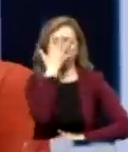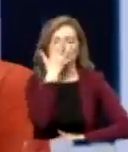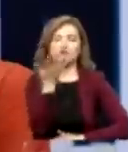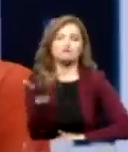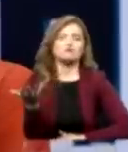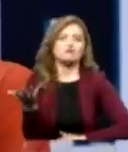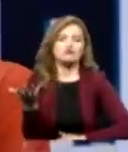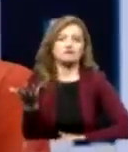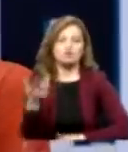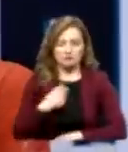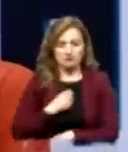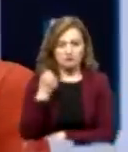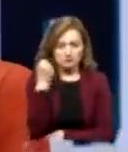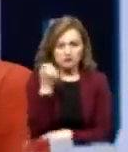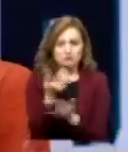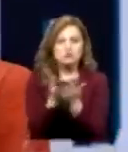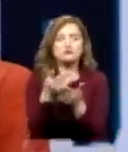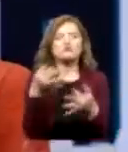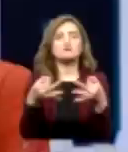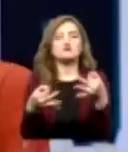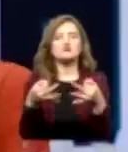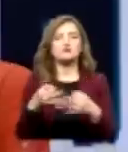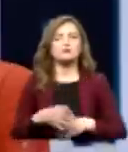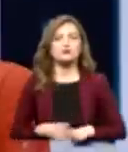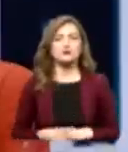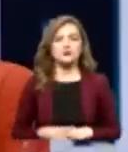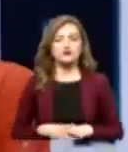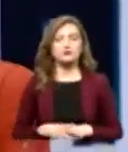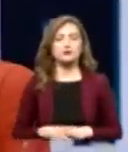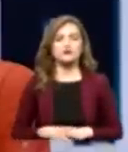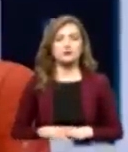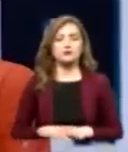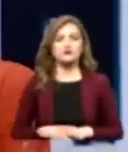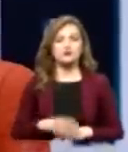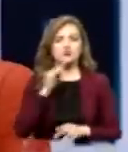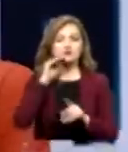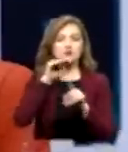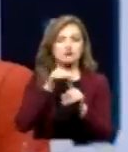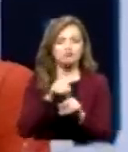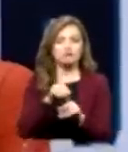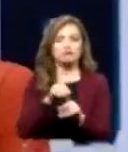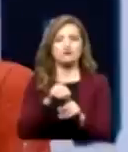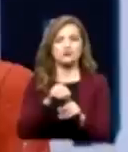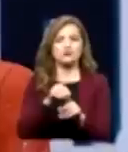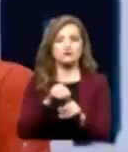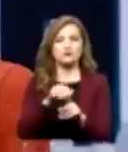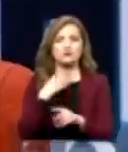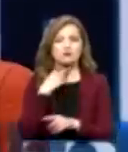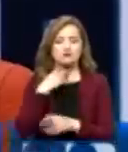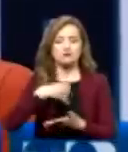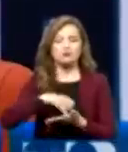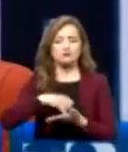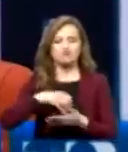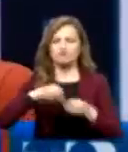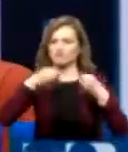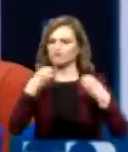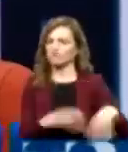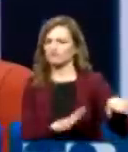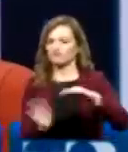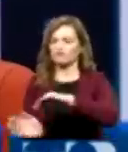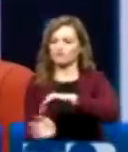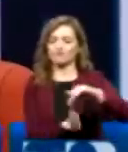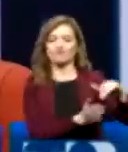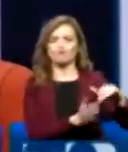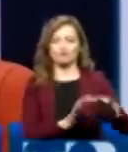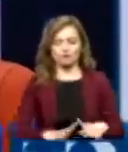Y tenemos derecho a exigir justicia. Entonces, mi mensaje es ese, que no perdamos el miedo. Perdamos el miedo.